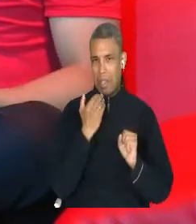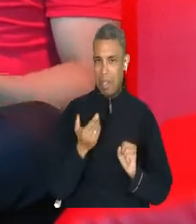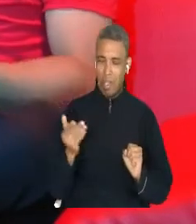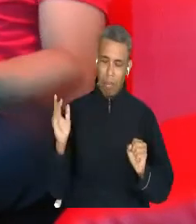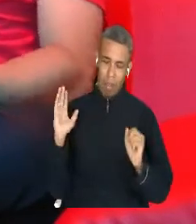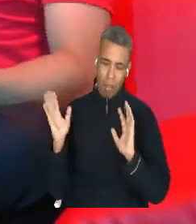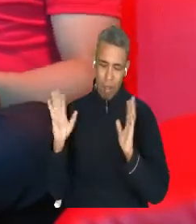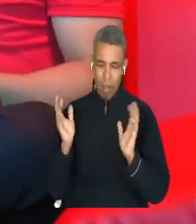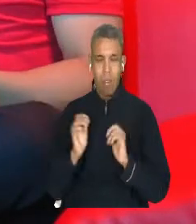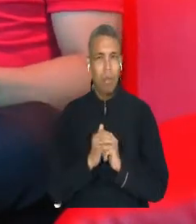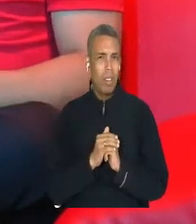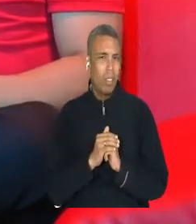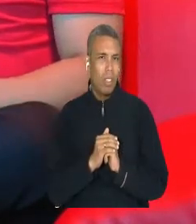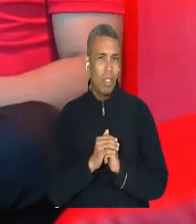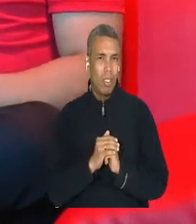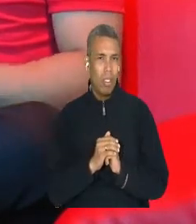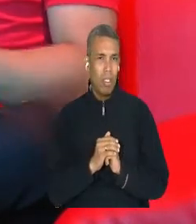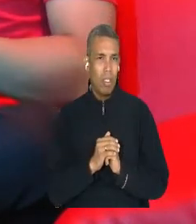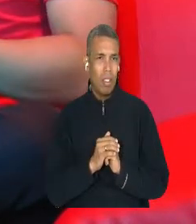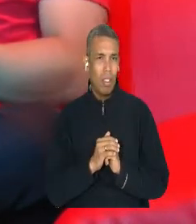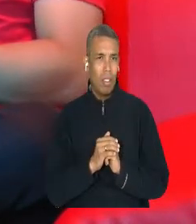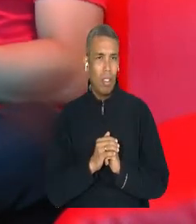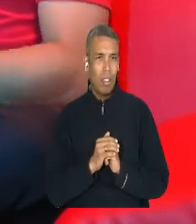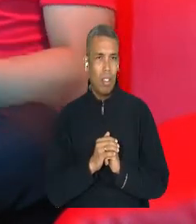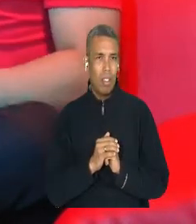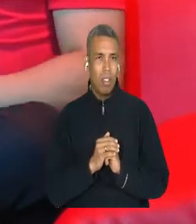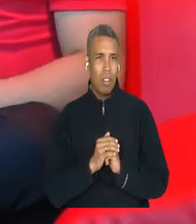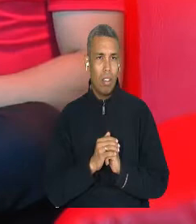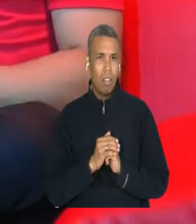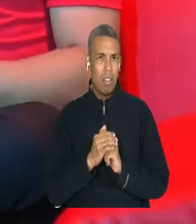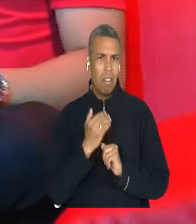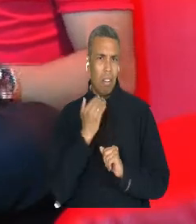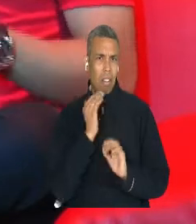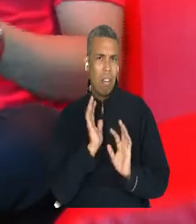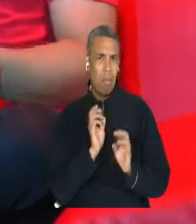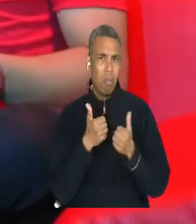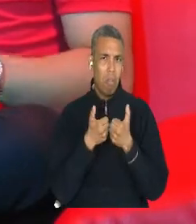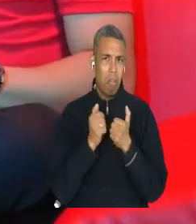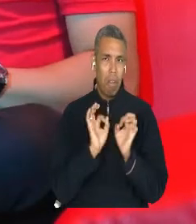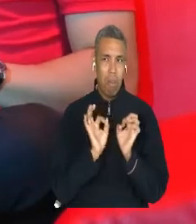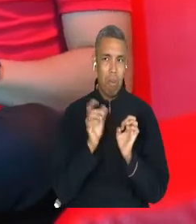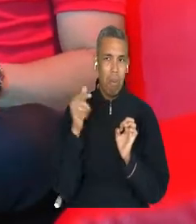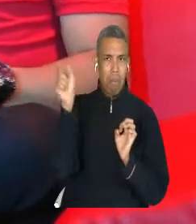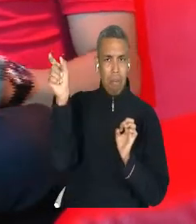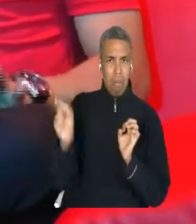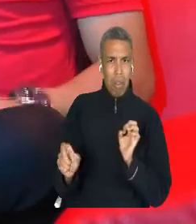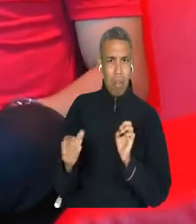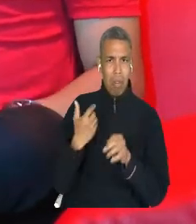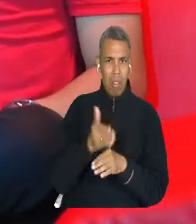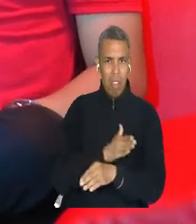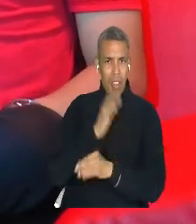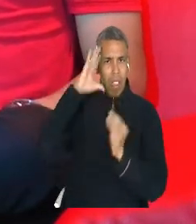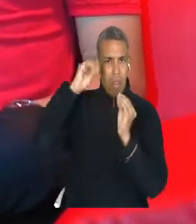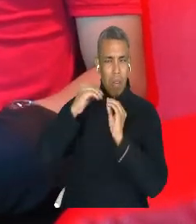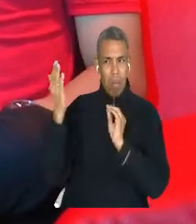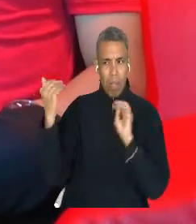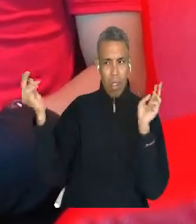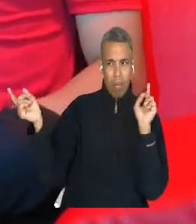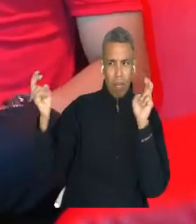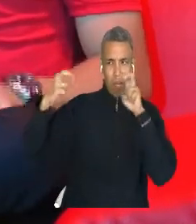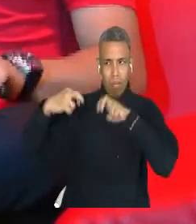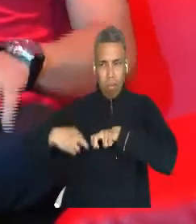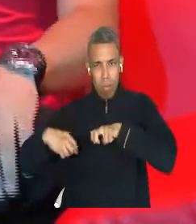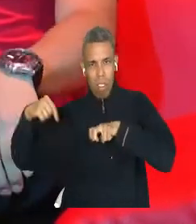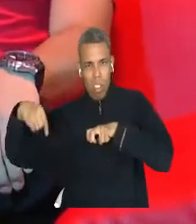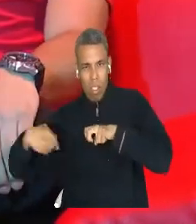cerrar negocios, de pronto no sé si traer una novia o algo, entonces se siente ahí entre amigos. El